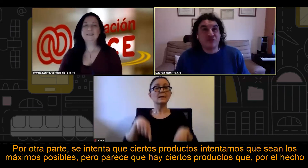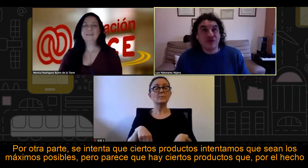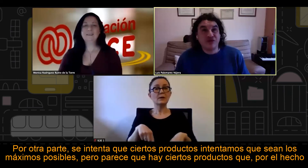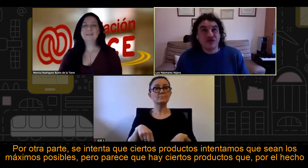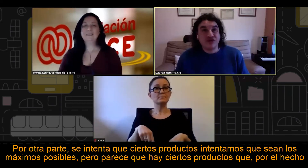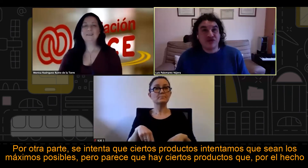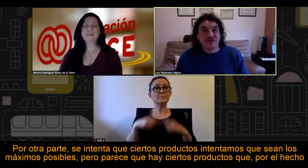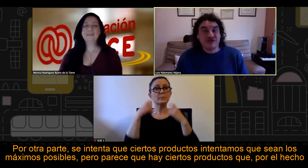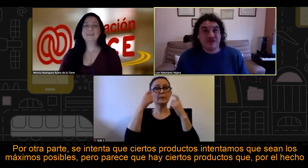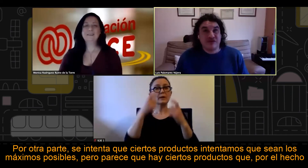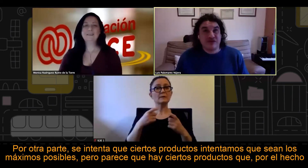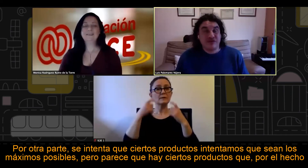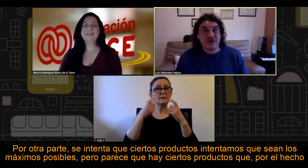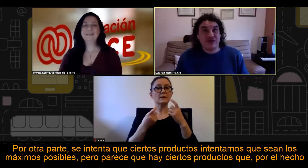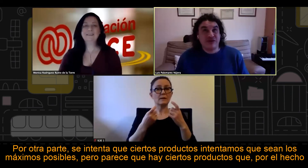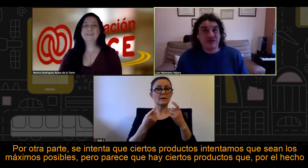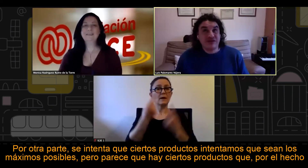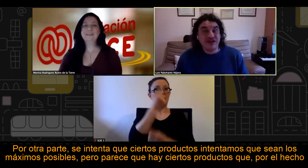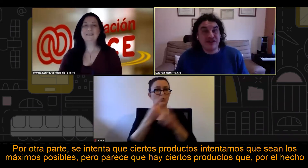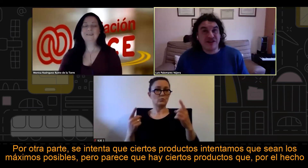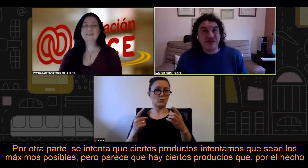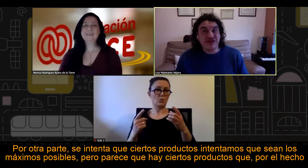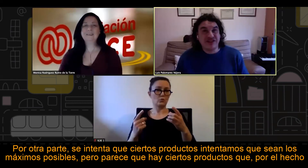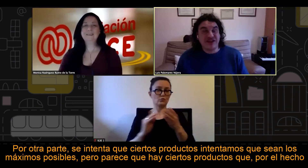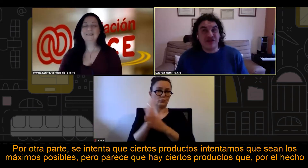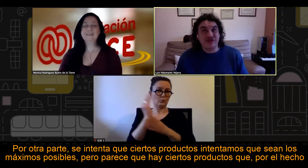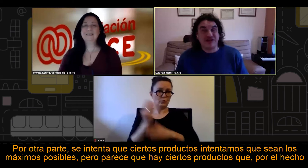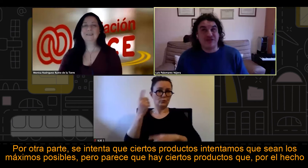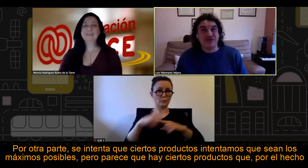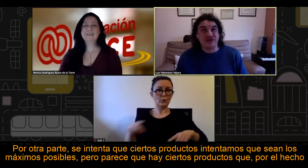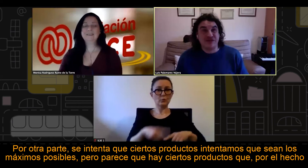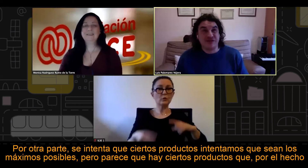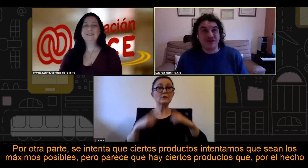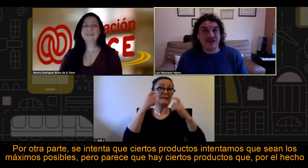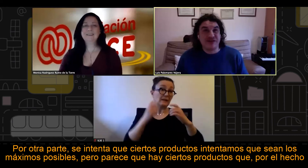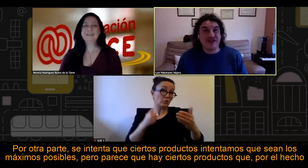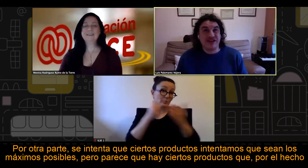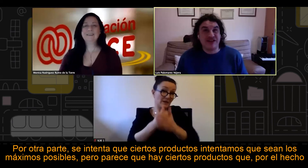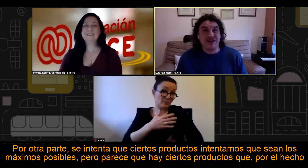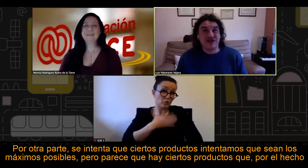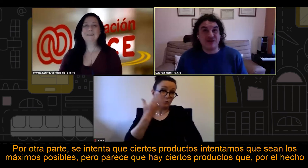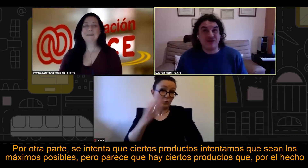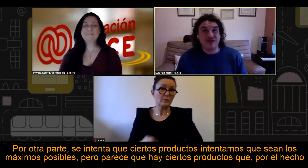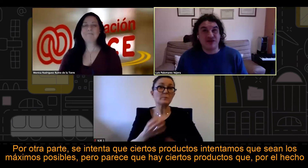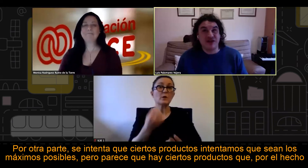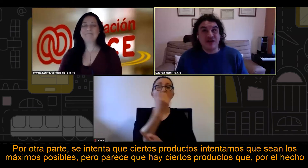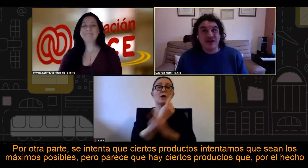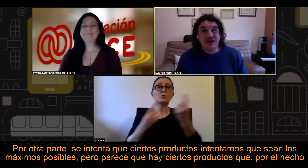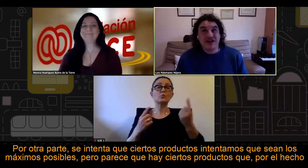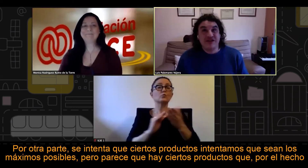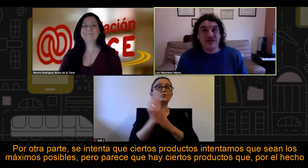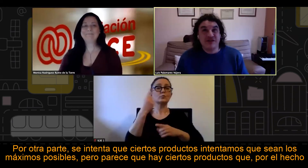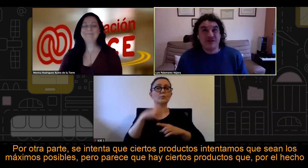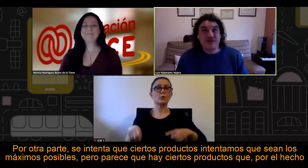ciertos productos, bueno, intentamos que sean los máximos posibles, pero sí que parece que hay ciertos productos